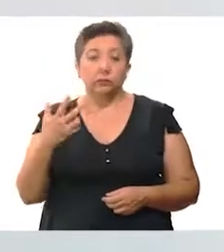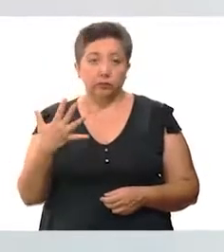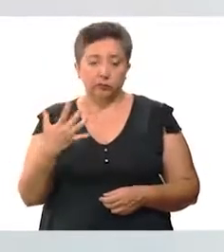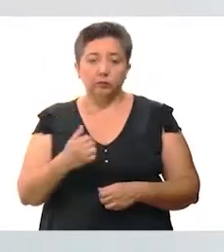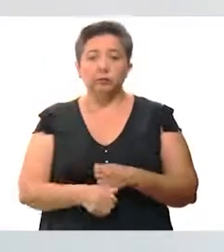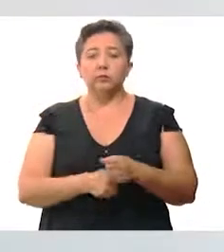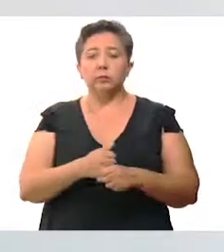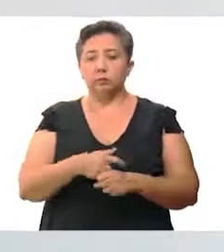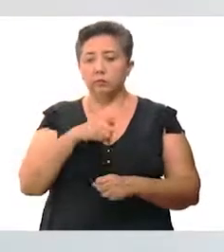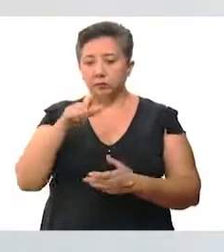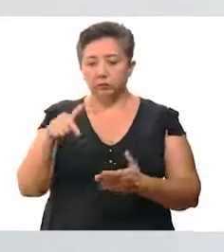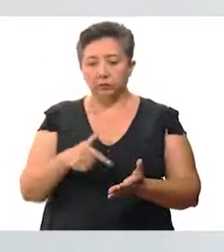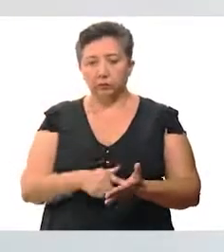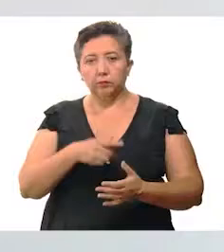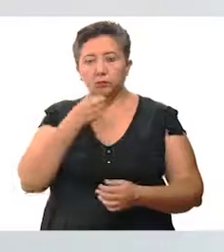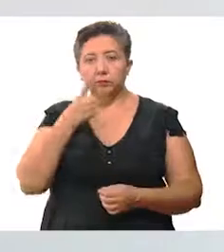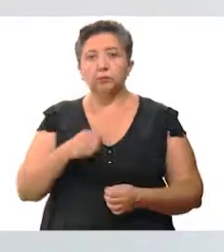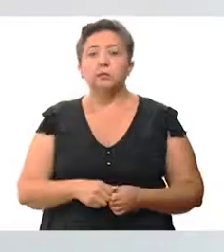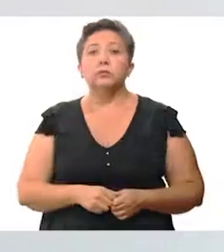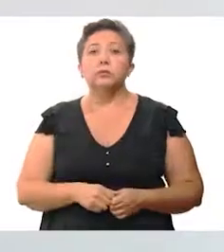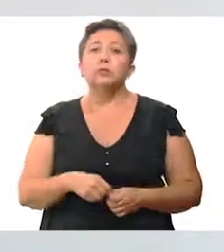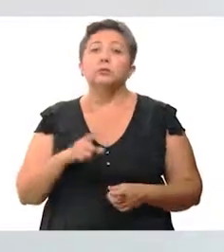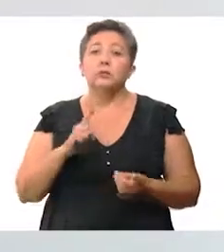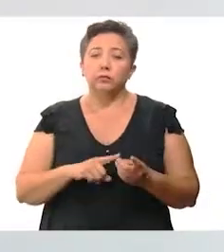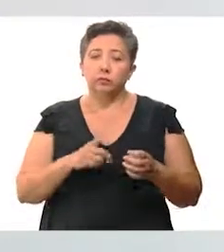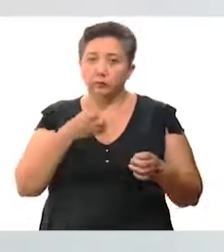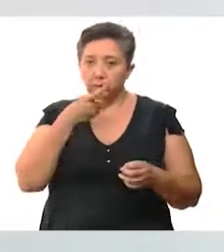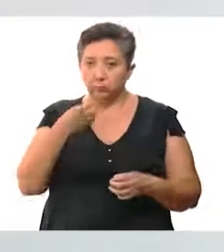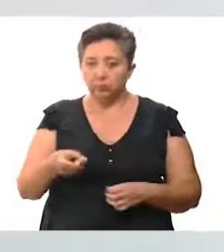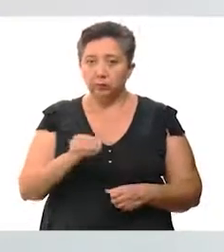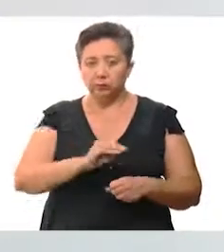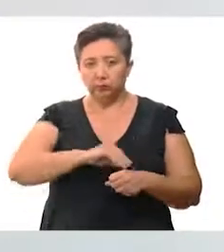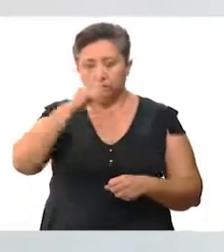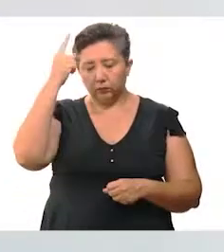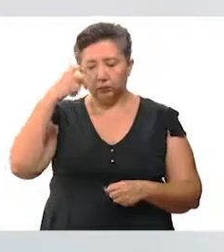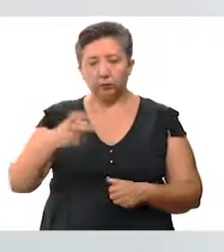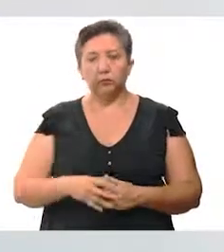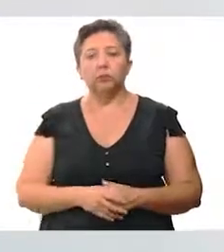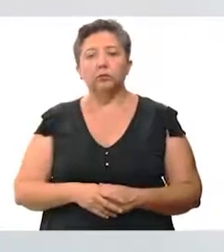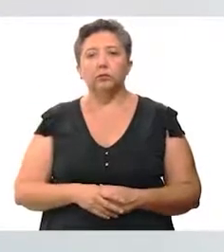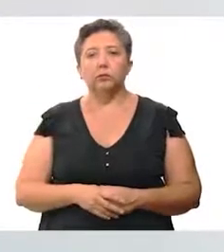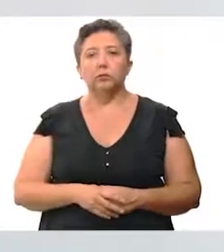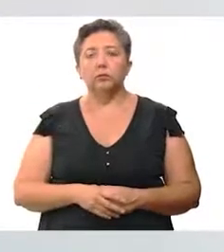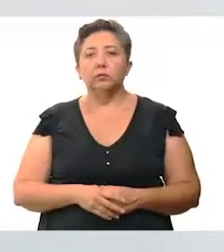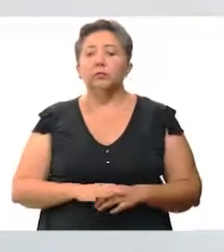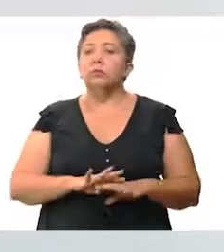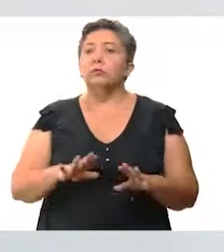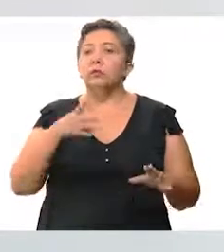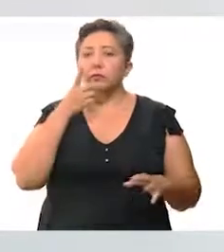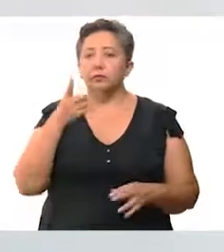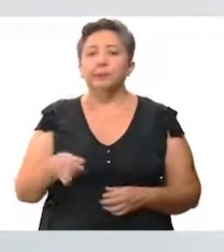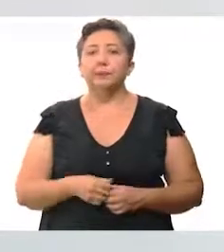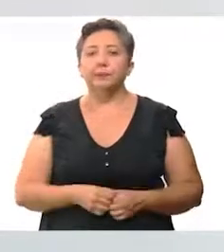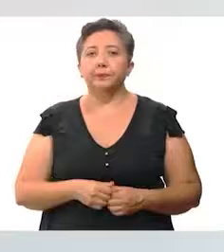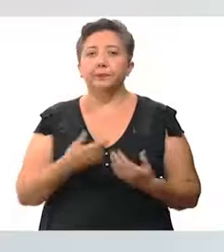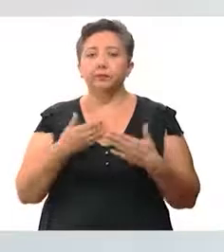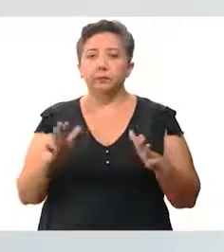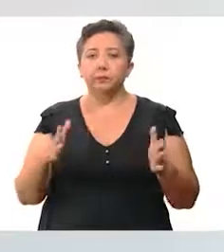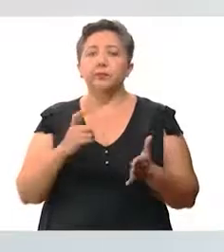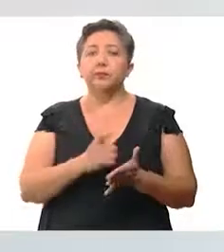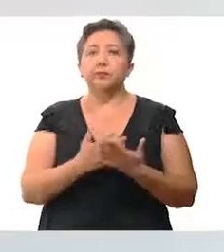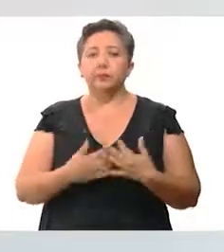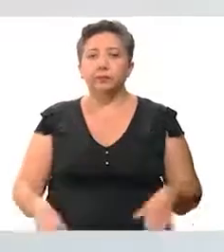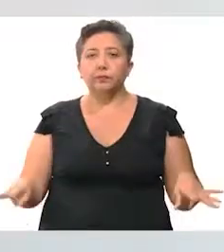podrá vacunarse en los macrocentros y los módulos de vacunación habilitados para tal fin. Como se ha señalado, en la